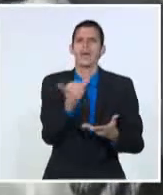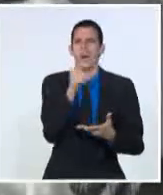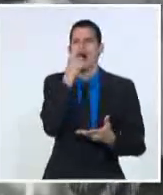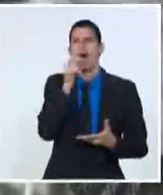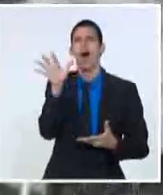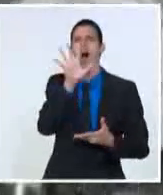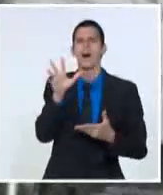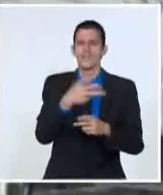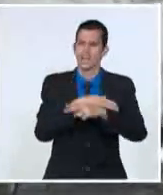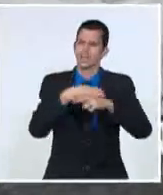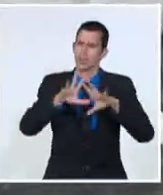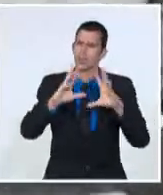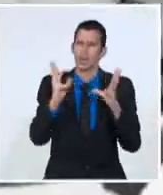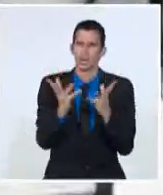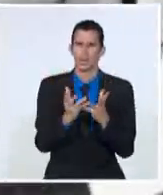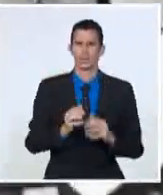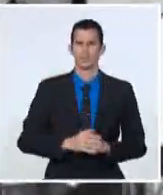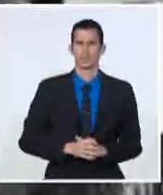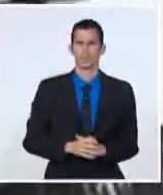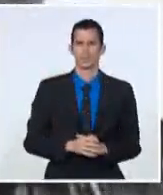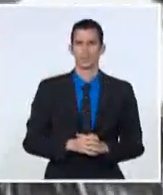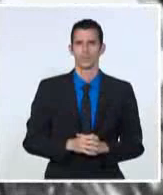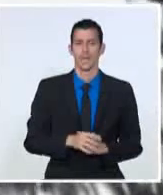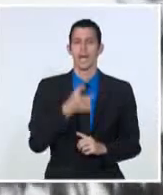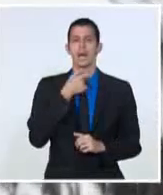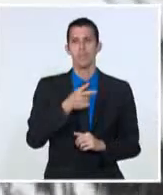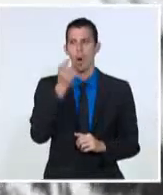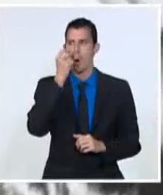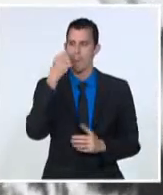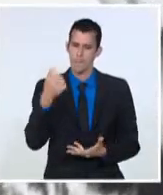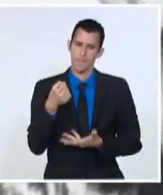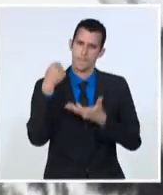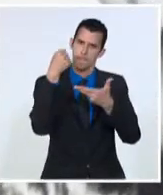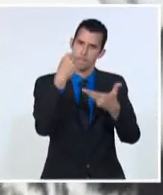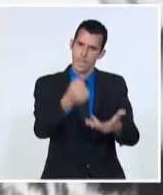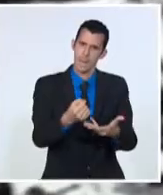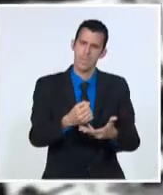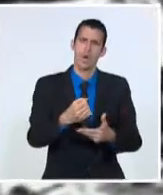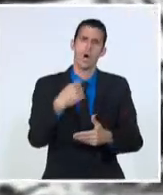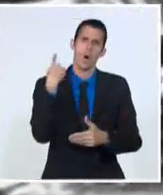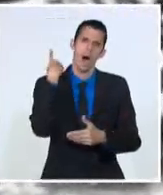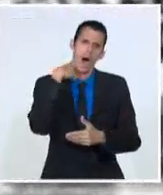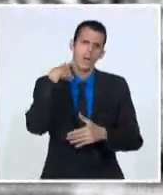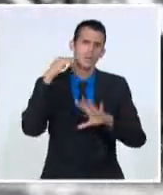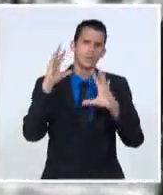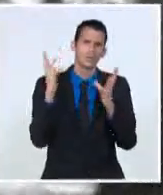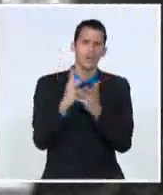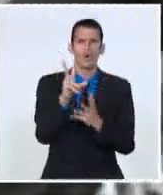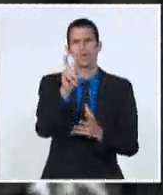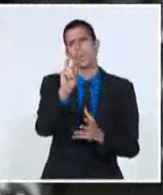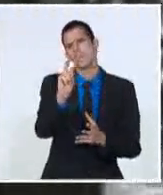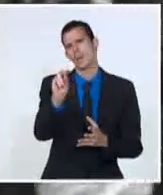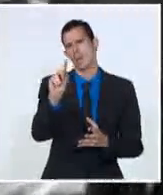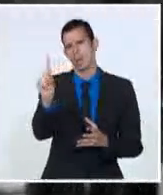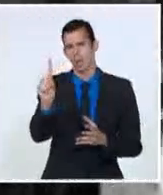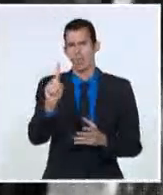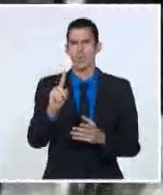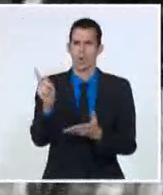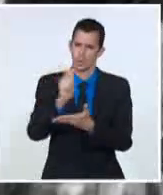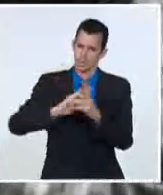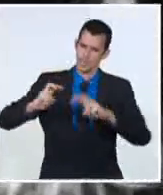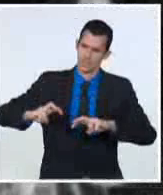los premios nacionales de investigación cultural 2001 de danza 2002 y literatura 2015